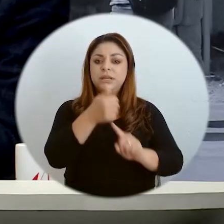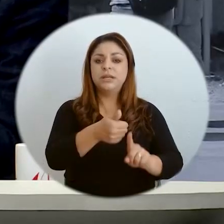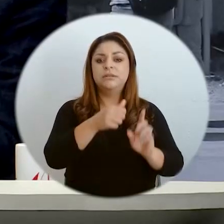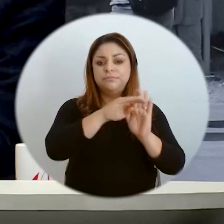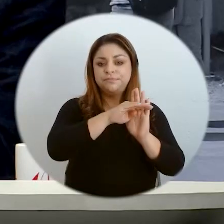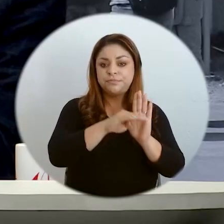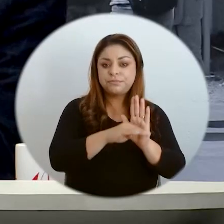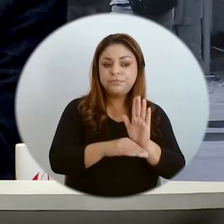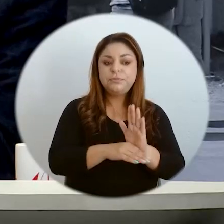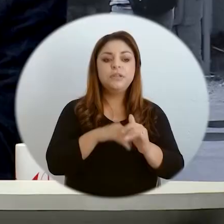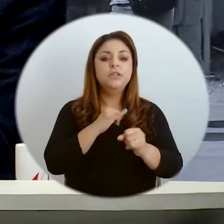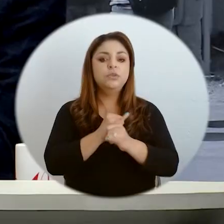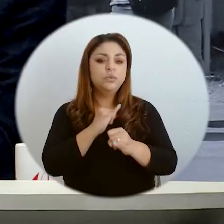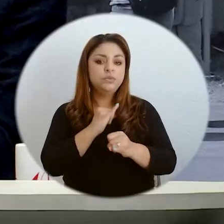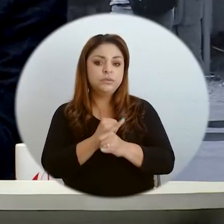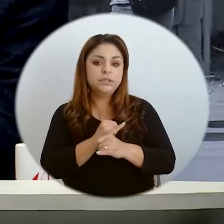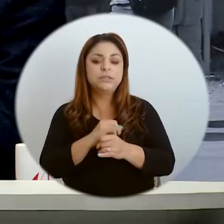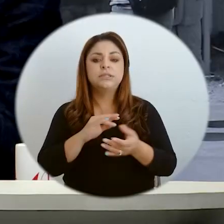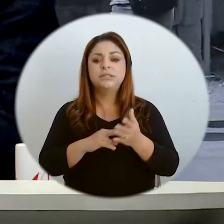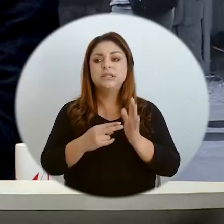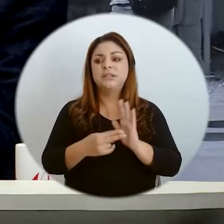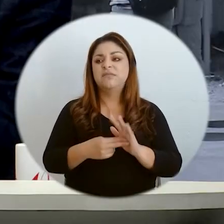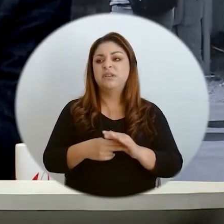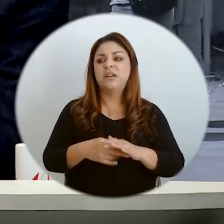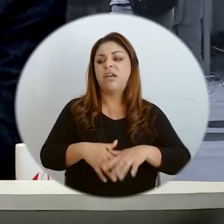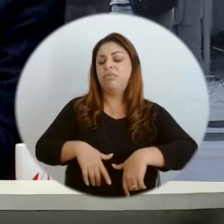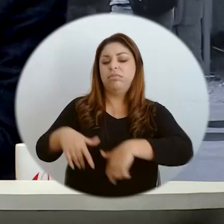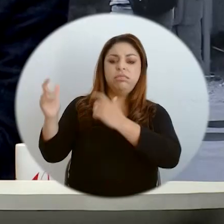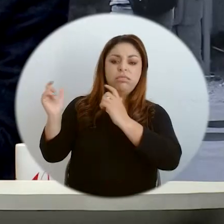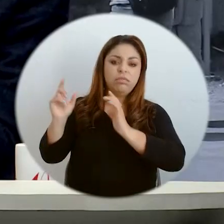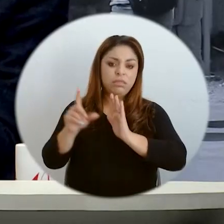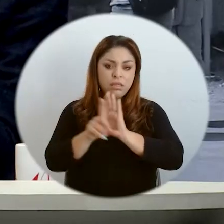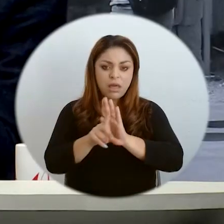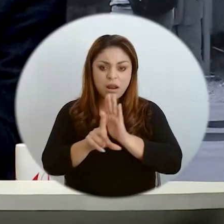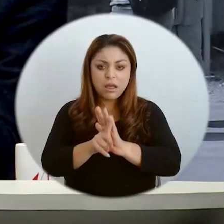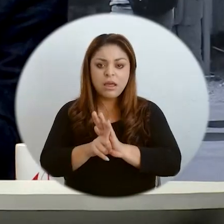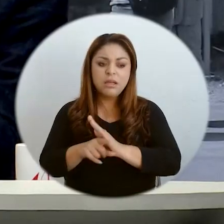preceptos constitucionales, estirar la ley para